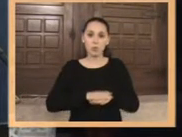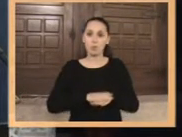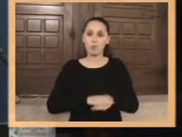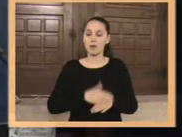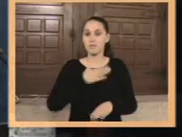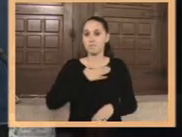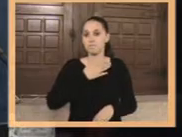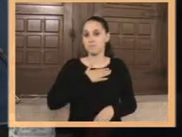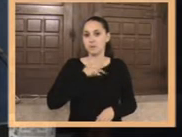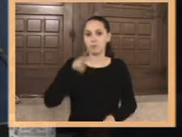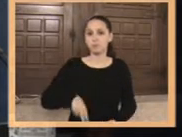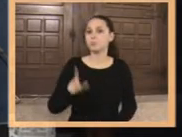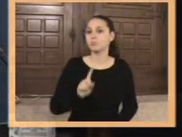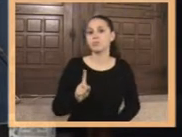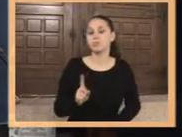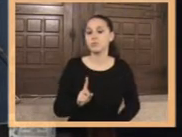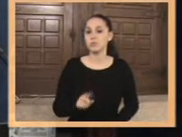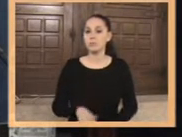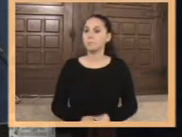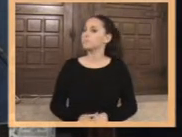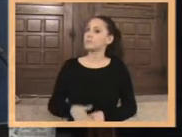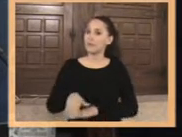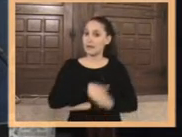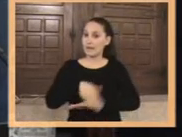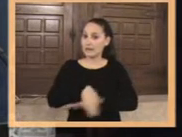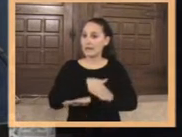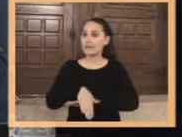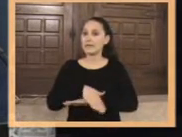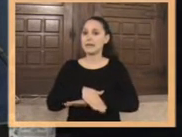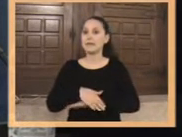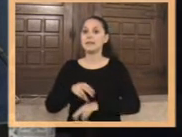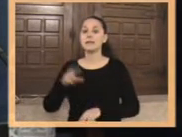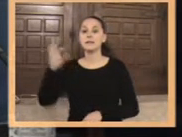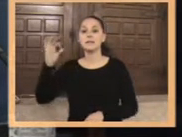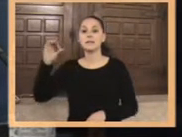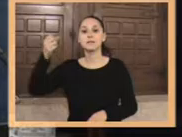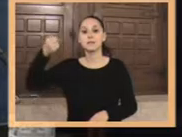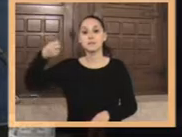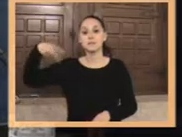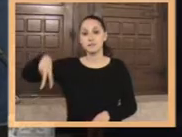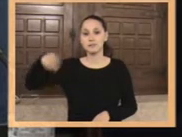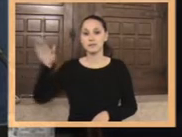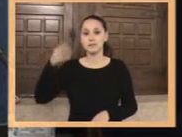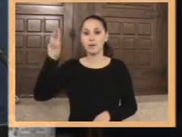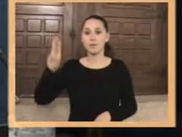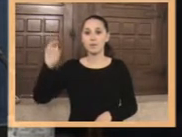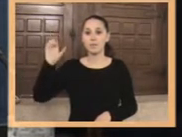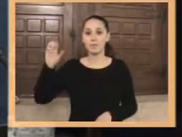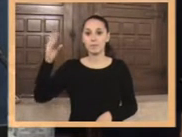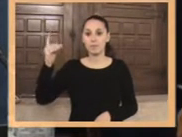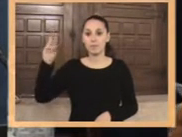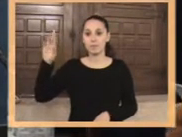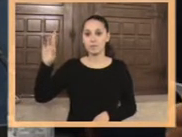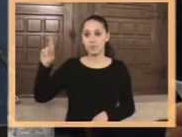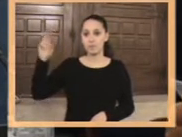Izquierdo, en la calle San Pedro de Alcántara hay tres inmuebles adquiridos por otro señor que vive en otro inmueble de la